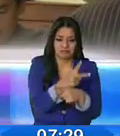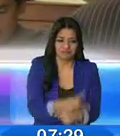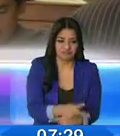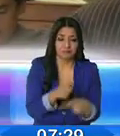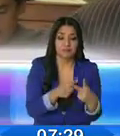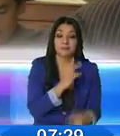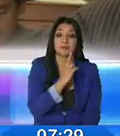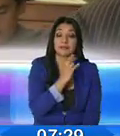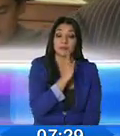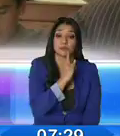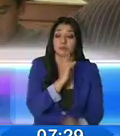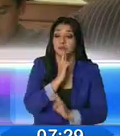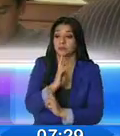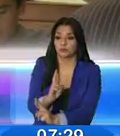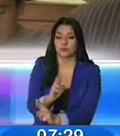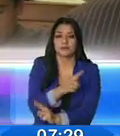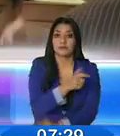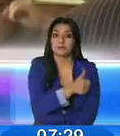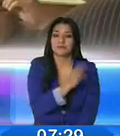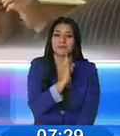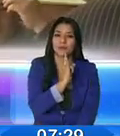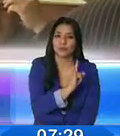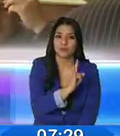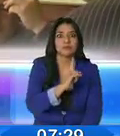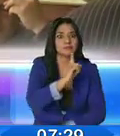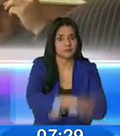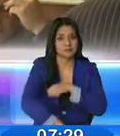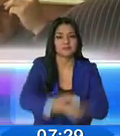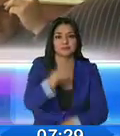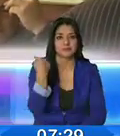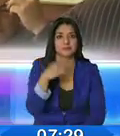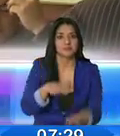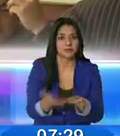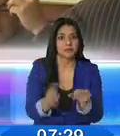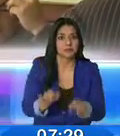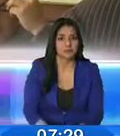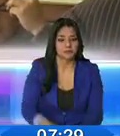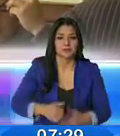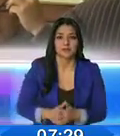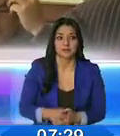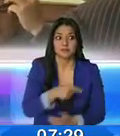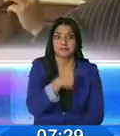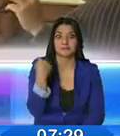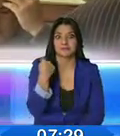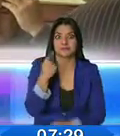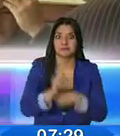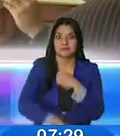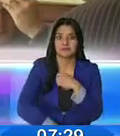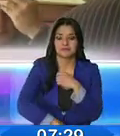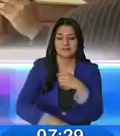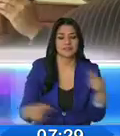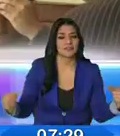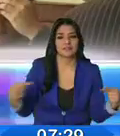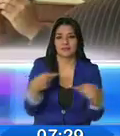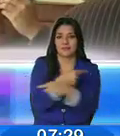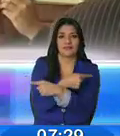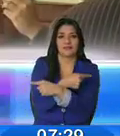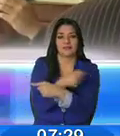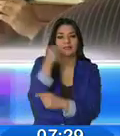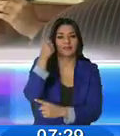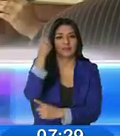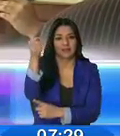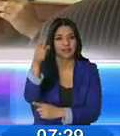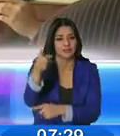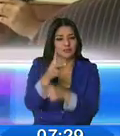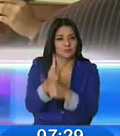Estados Unidos, cuando Estados Unidos tiene precisamente la pena de muerte. Y cuando hay pena de muerte es contrario totalmente al derecho